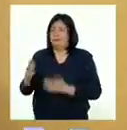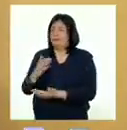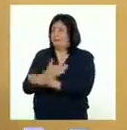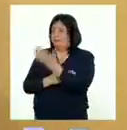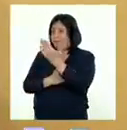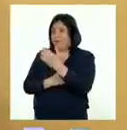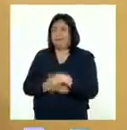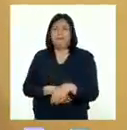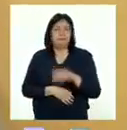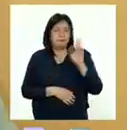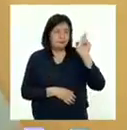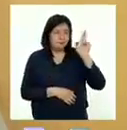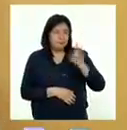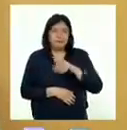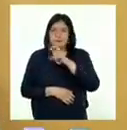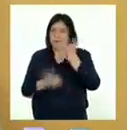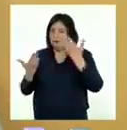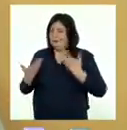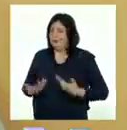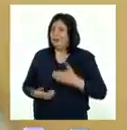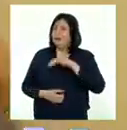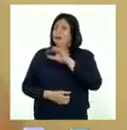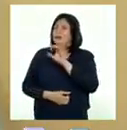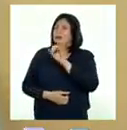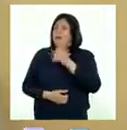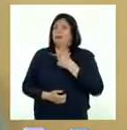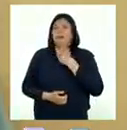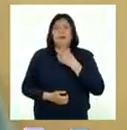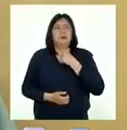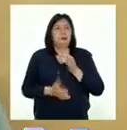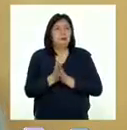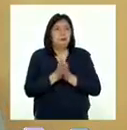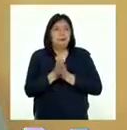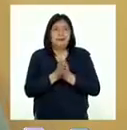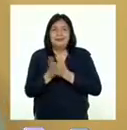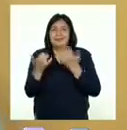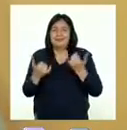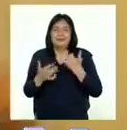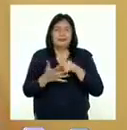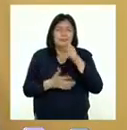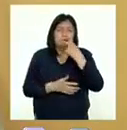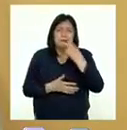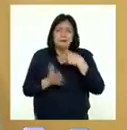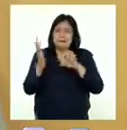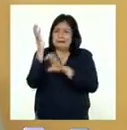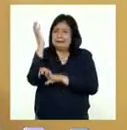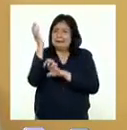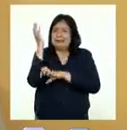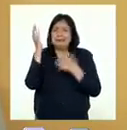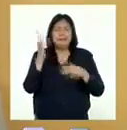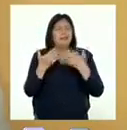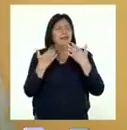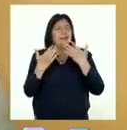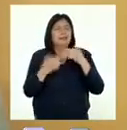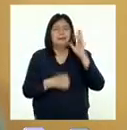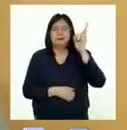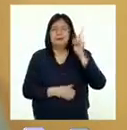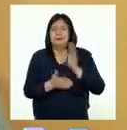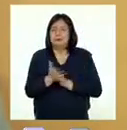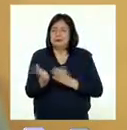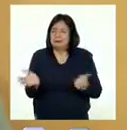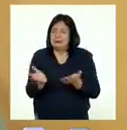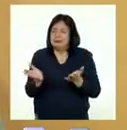días, profesora y Patricia. Me llamo Joaquín. Me encanta todo lo que estamos viendo sobre las estaciones. Gracias, profesora,